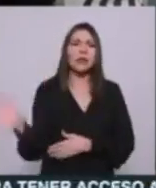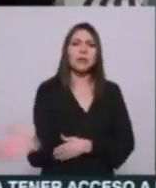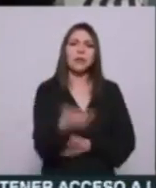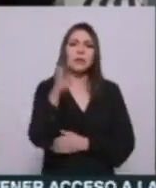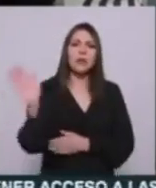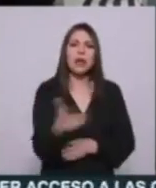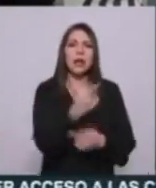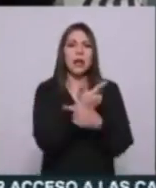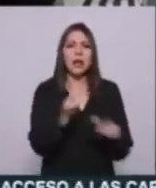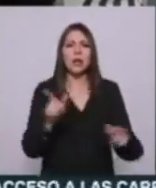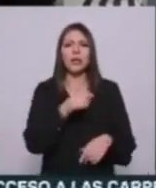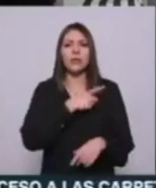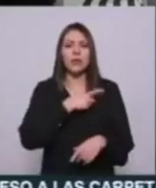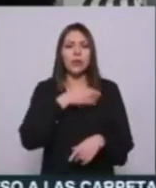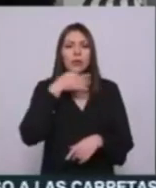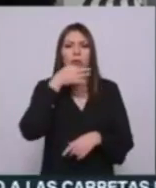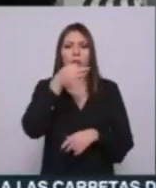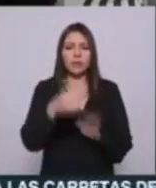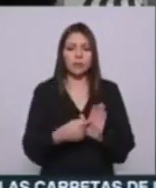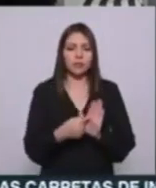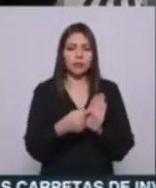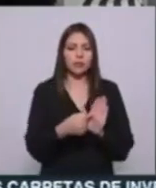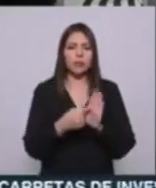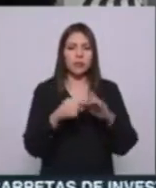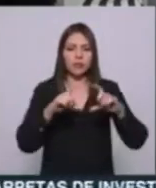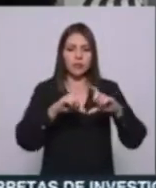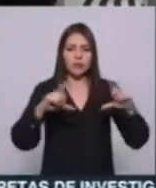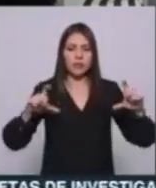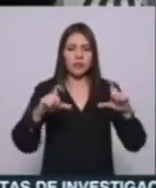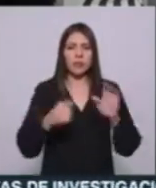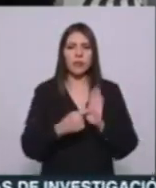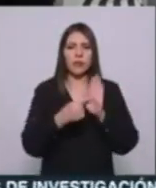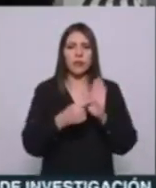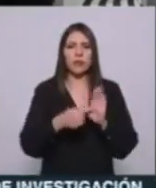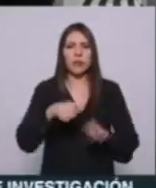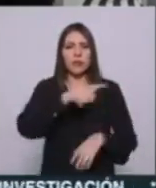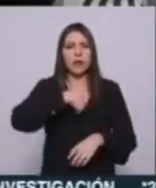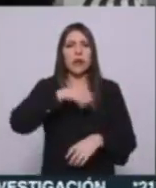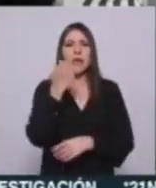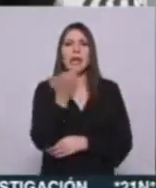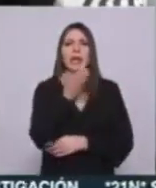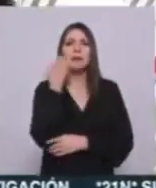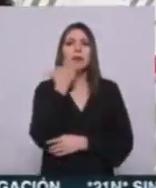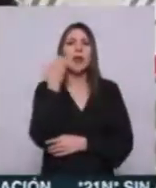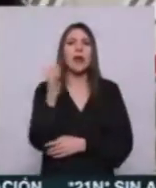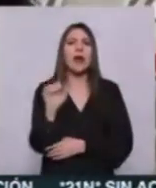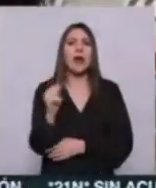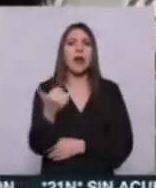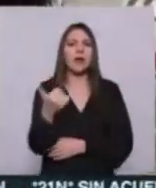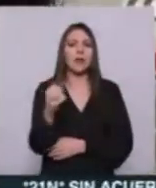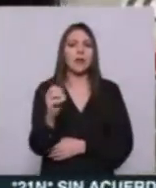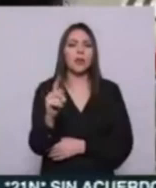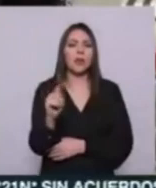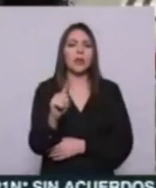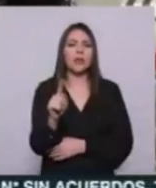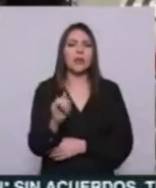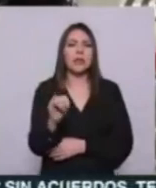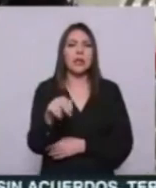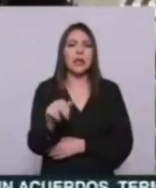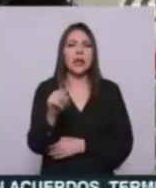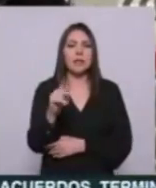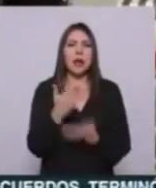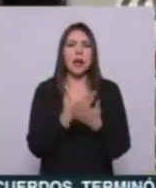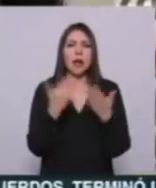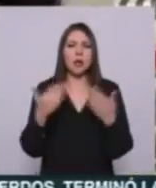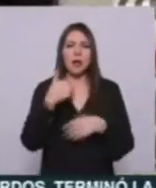simplemente repartiendo un comunicado que nosotros es nuestro posicionamiento como normalistas, como Escuela Normal de Ayotzinapa. Bueno, nosotros venimos a tomar